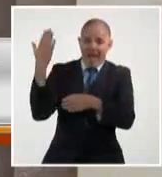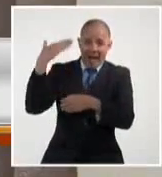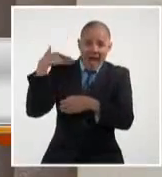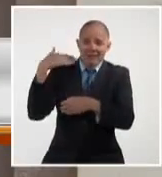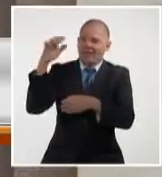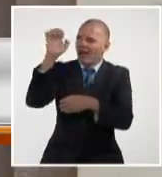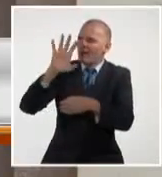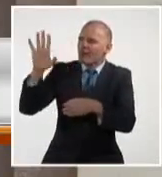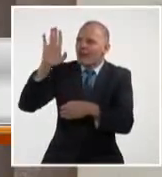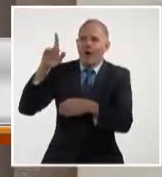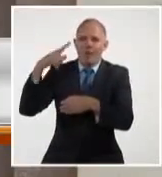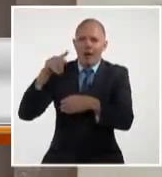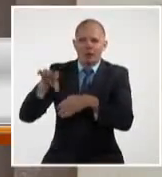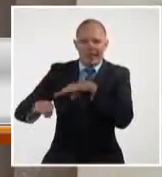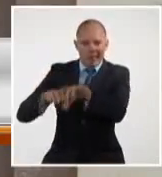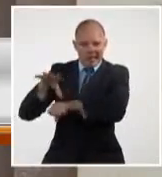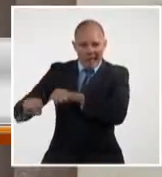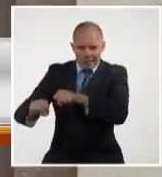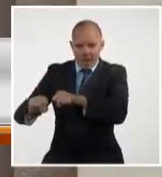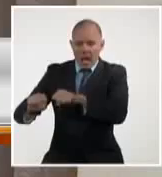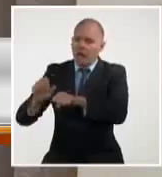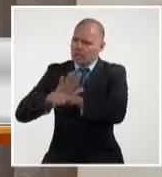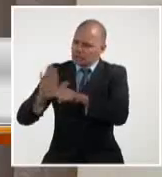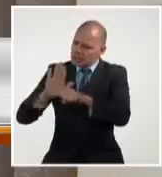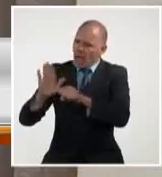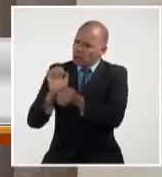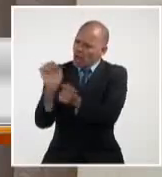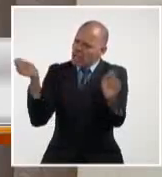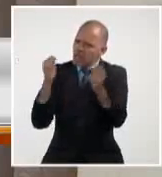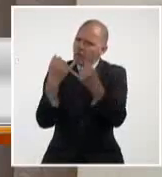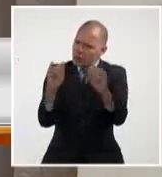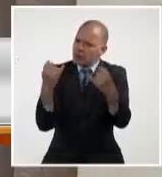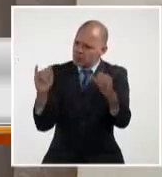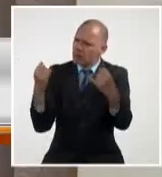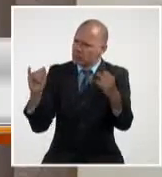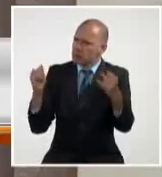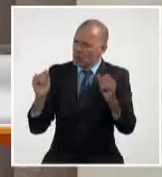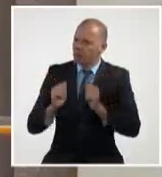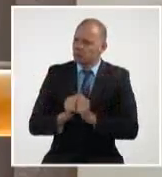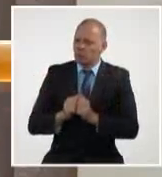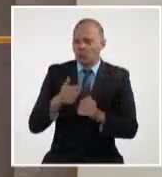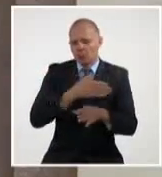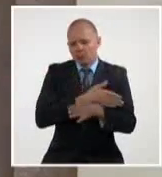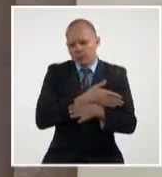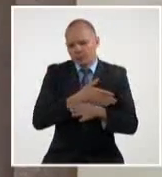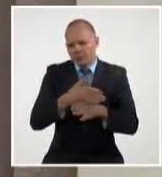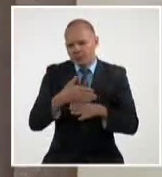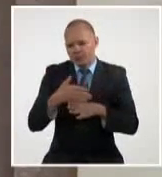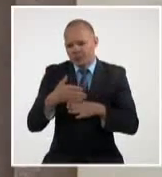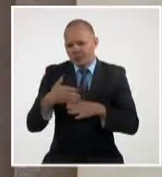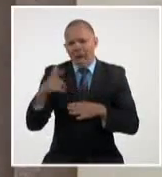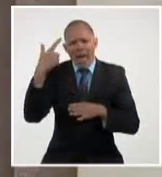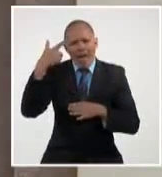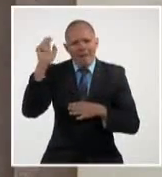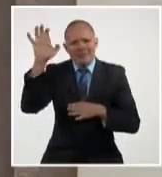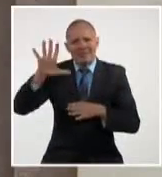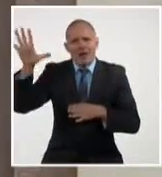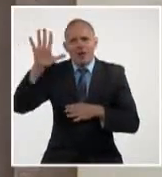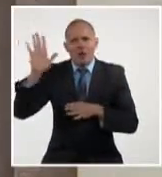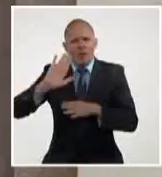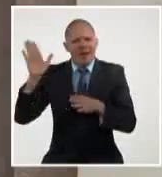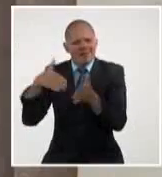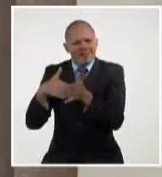estados experimenten aún las fuertes presiones de las exmetrópolis para continuar el saqueo de